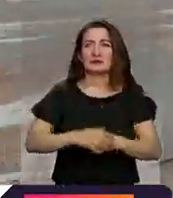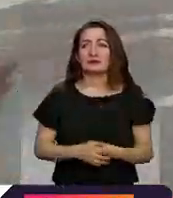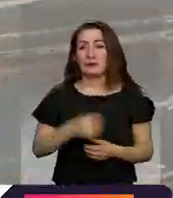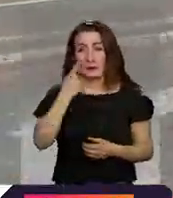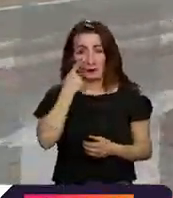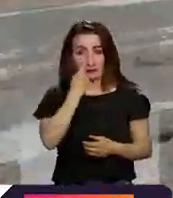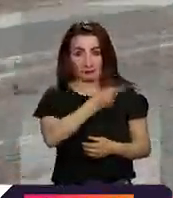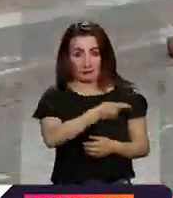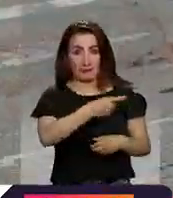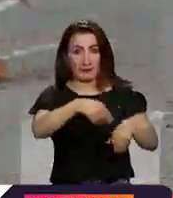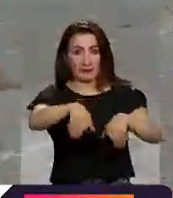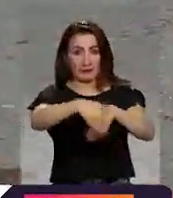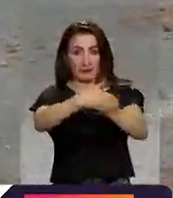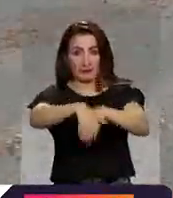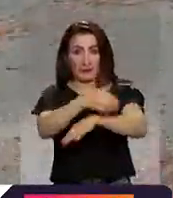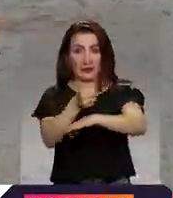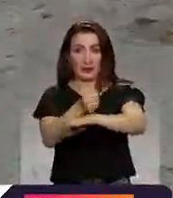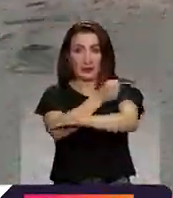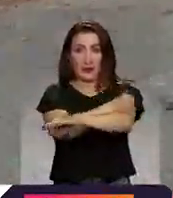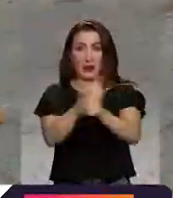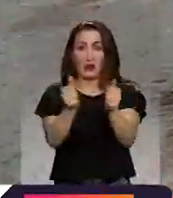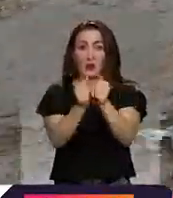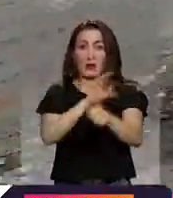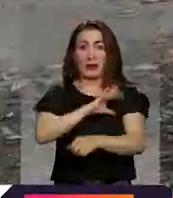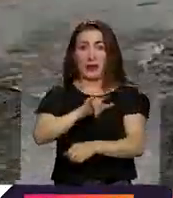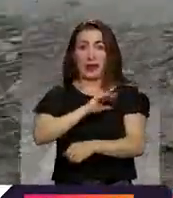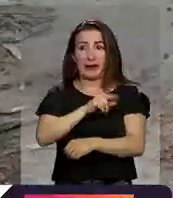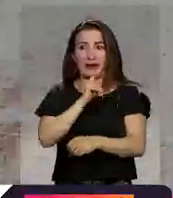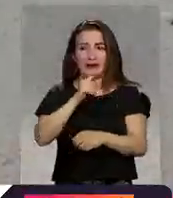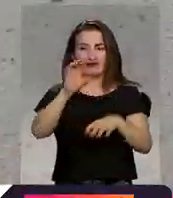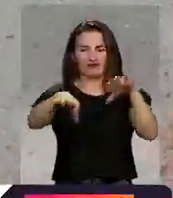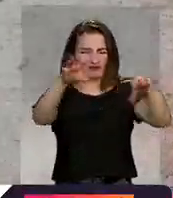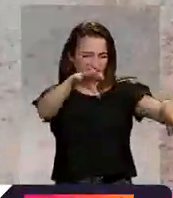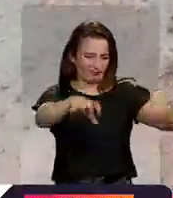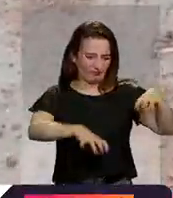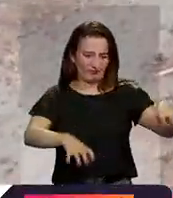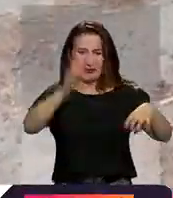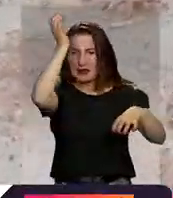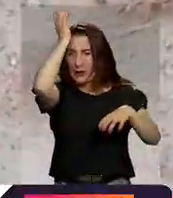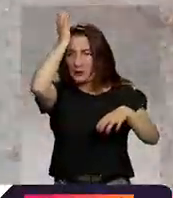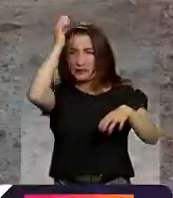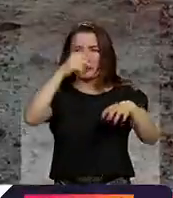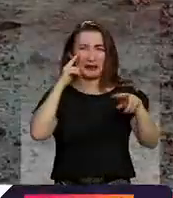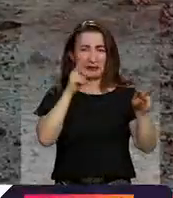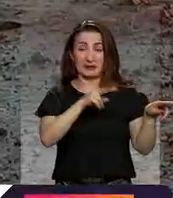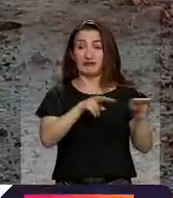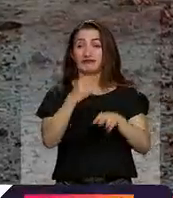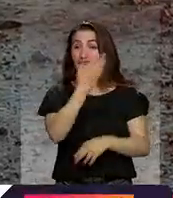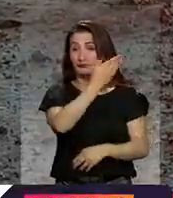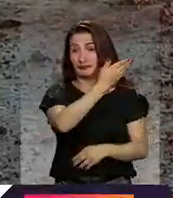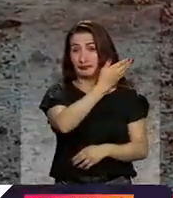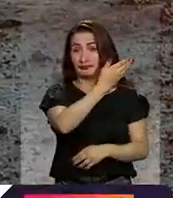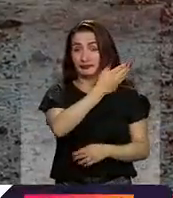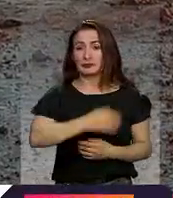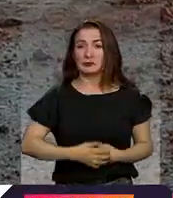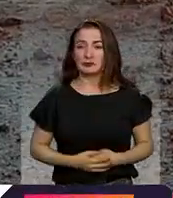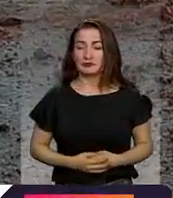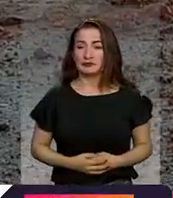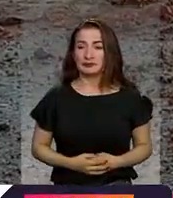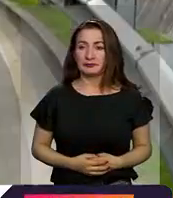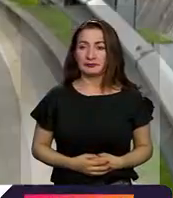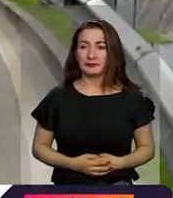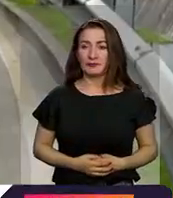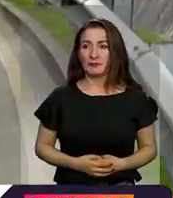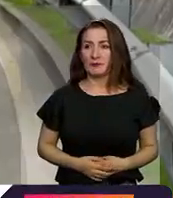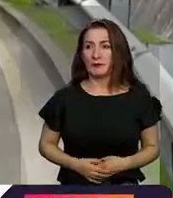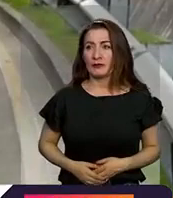Así amaneció la avenida Suba con avenida Ciudad de Cali, luego de los enfrentamientos entre manifestantes y la fuerza pública que generó afectación en la movilidad.